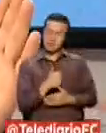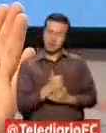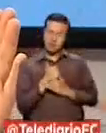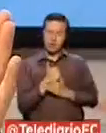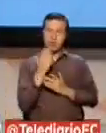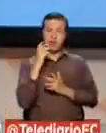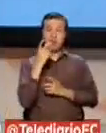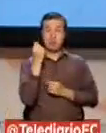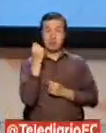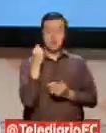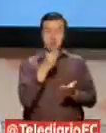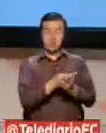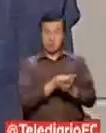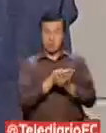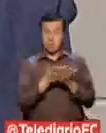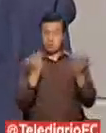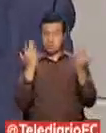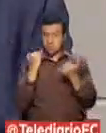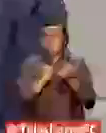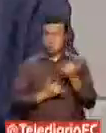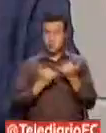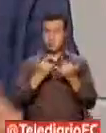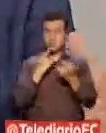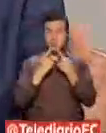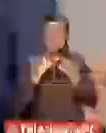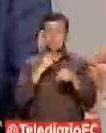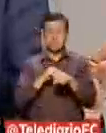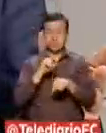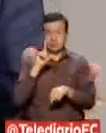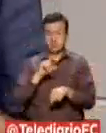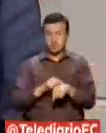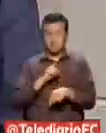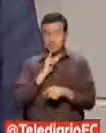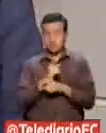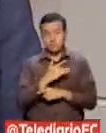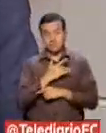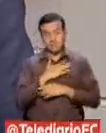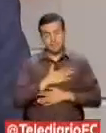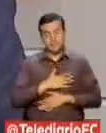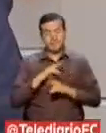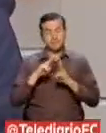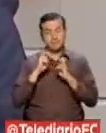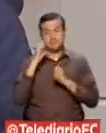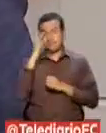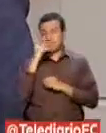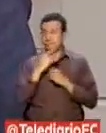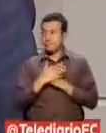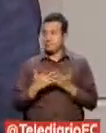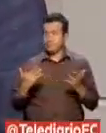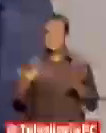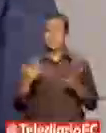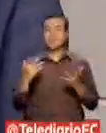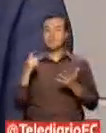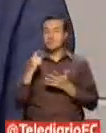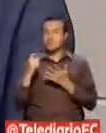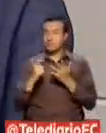Y eso es dinero. Para concluir este diálogo, se nos viene el tiempo encima y es una pena porque es un tema fascinante y